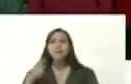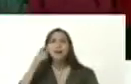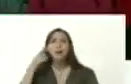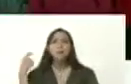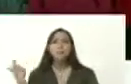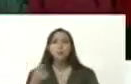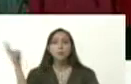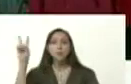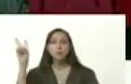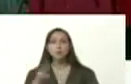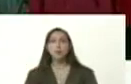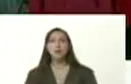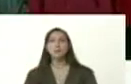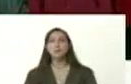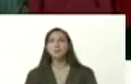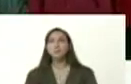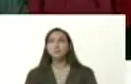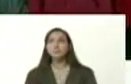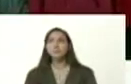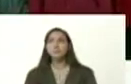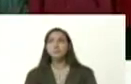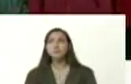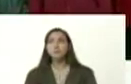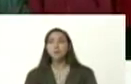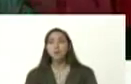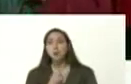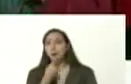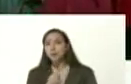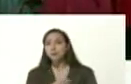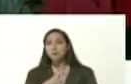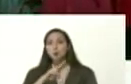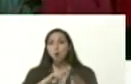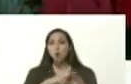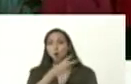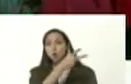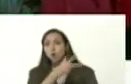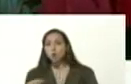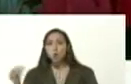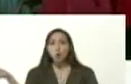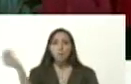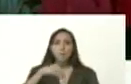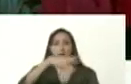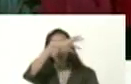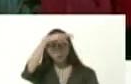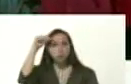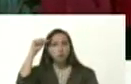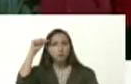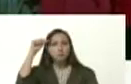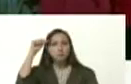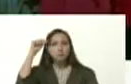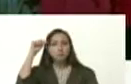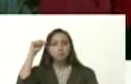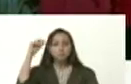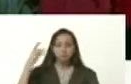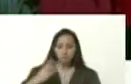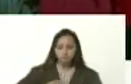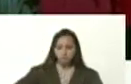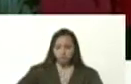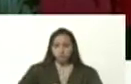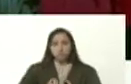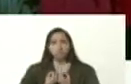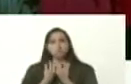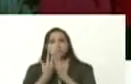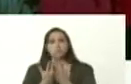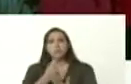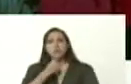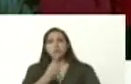Cuando decimos no más Trump, no more Trump, debe salirnos del arma. El mundo no